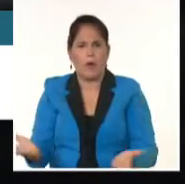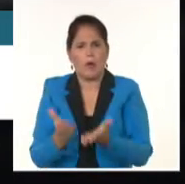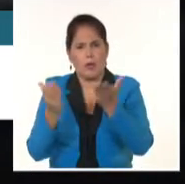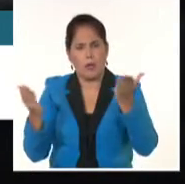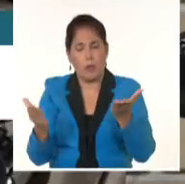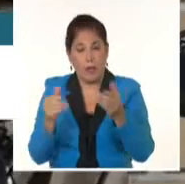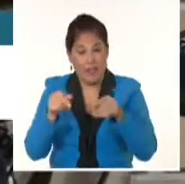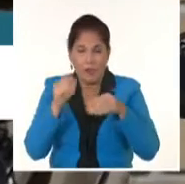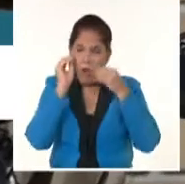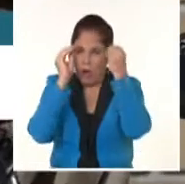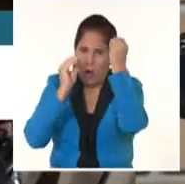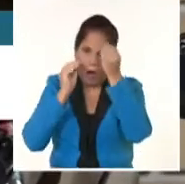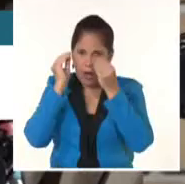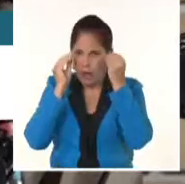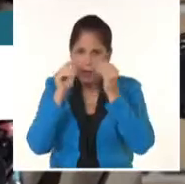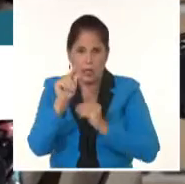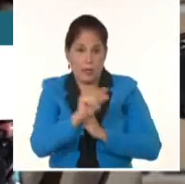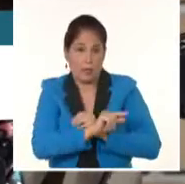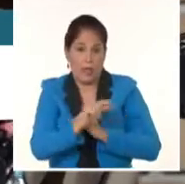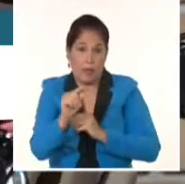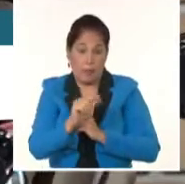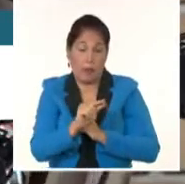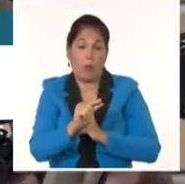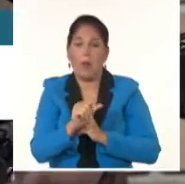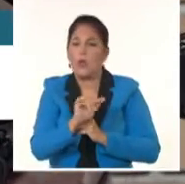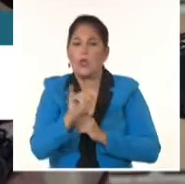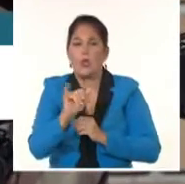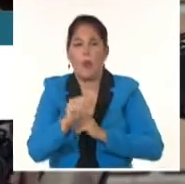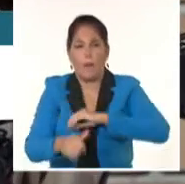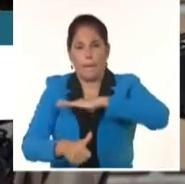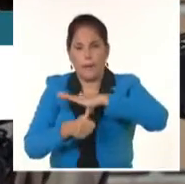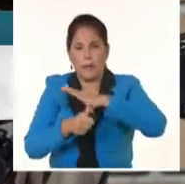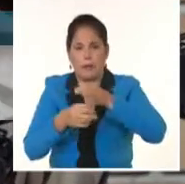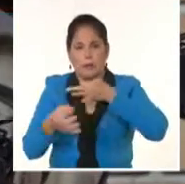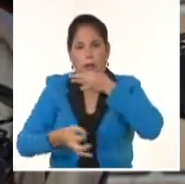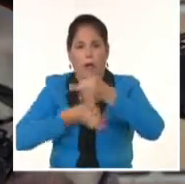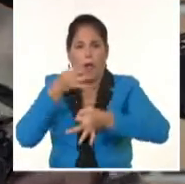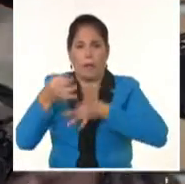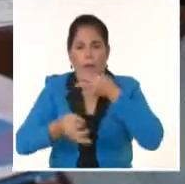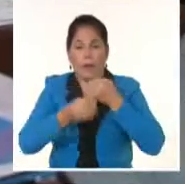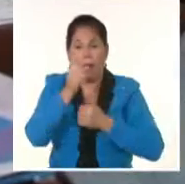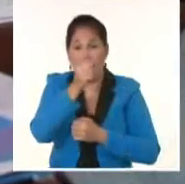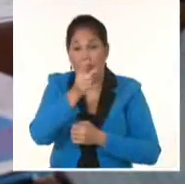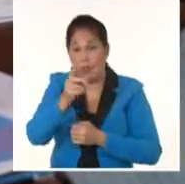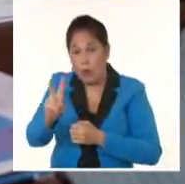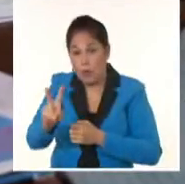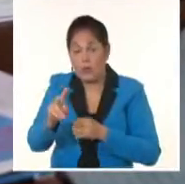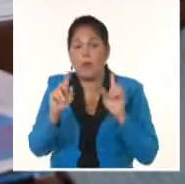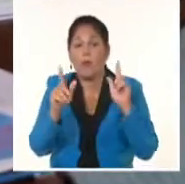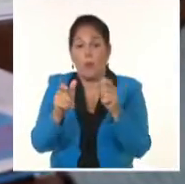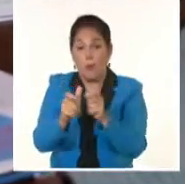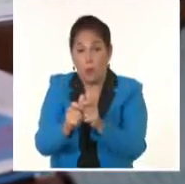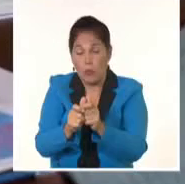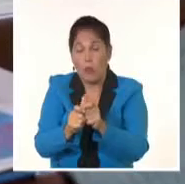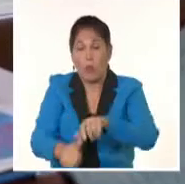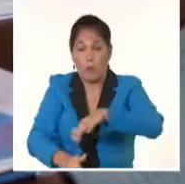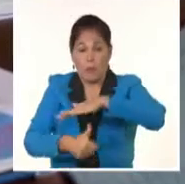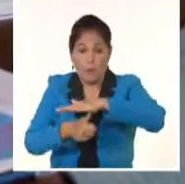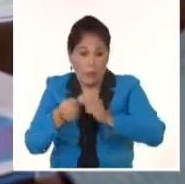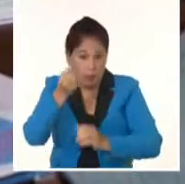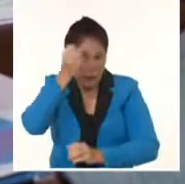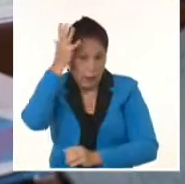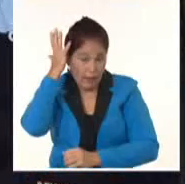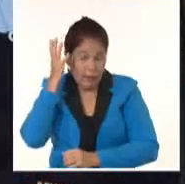los análisis el más reciente episodio desde la presidencia, 12º podcast, en el que el mandatario cubano Miguel